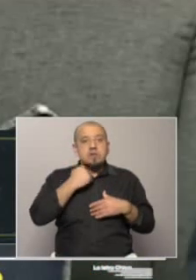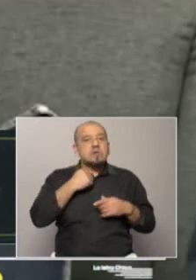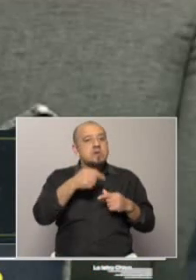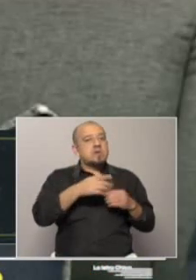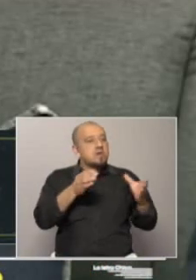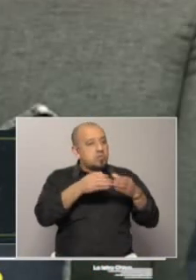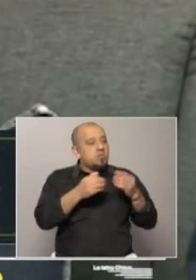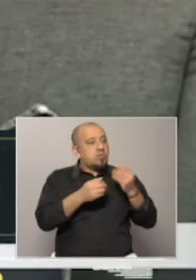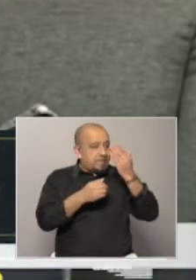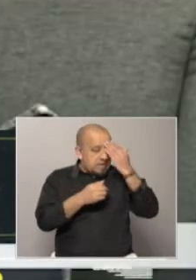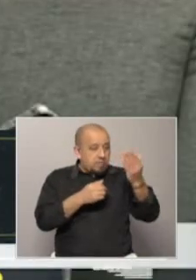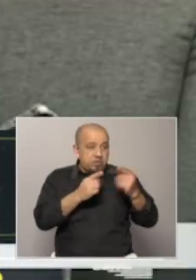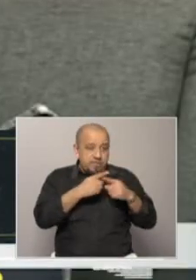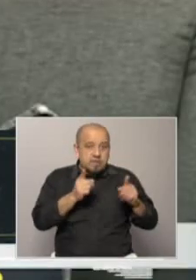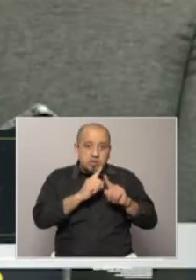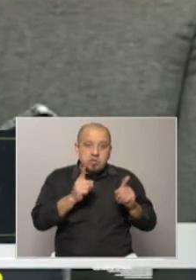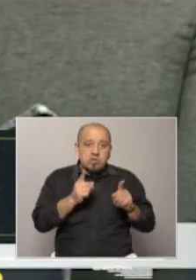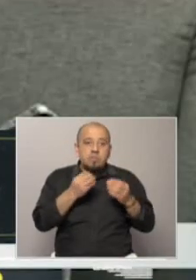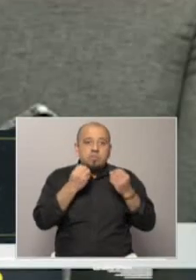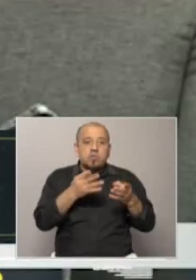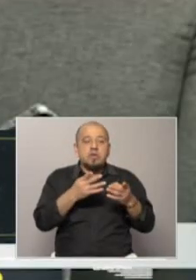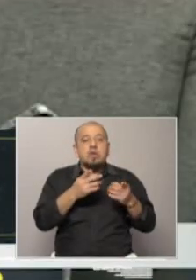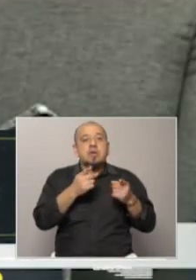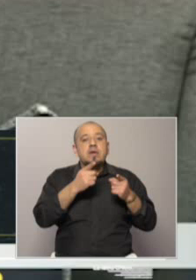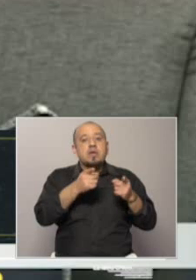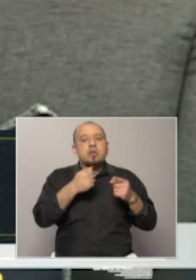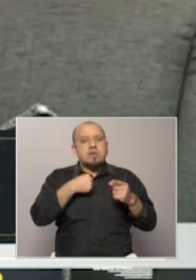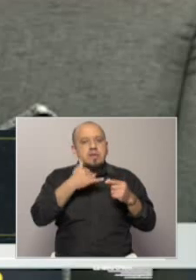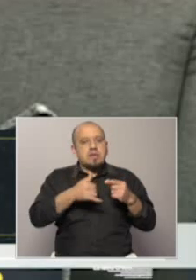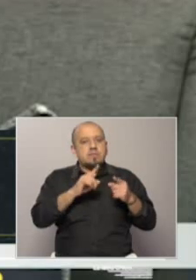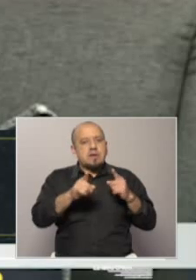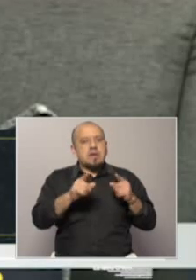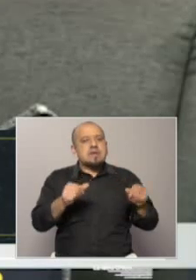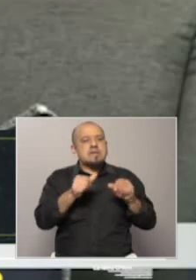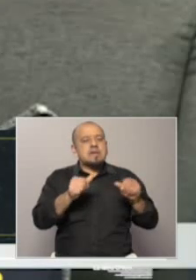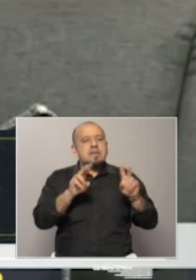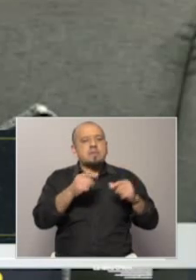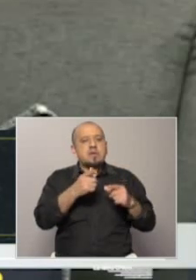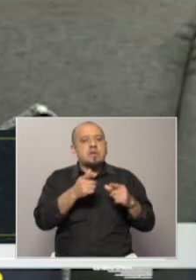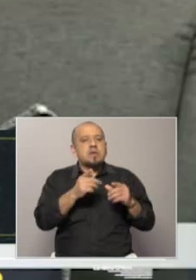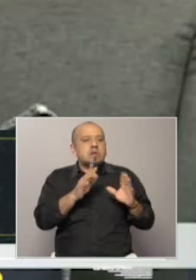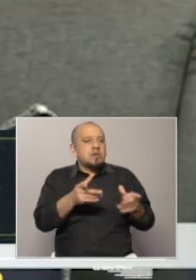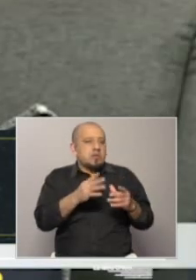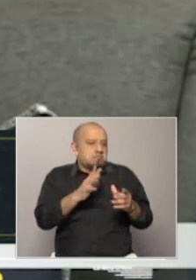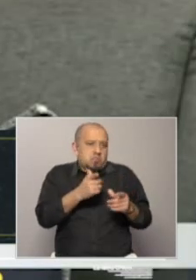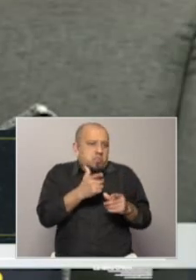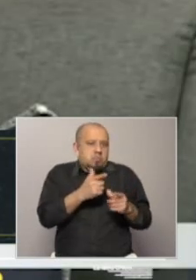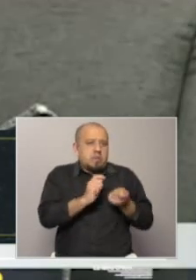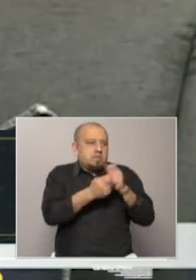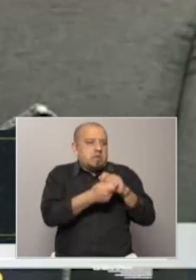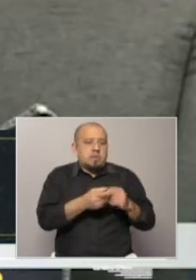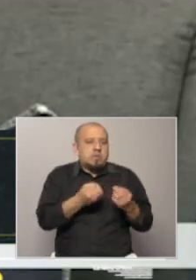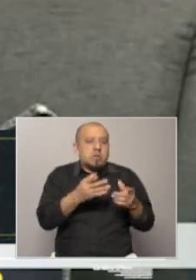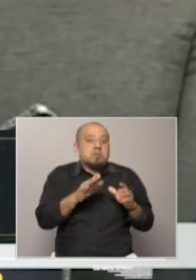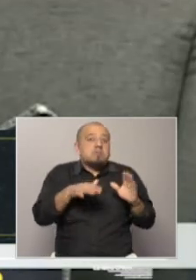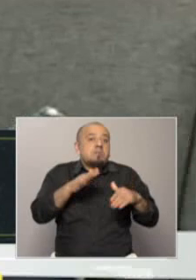Amplio no es diferente porque las concepciones que uno tiene para ejercer la función pública no tienen por qué cambiar según